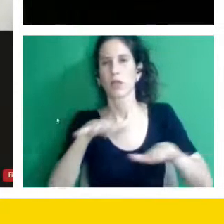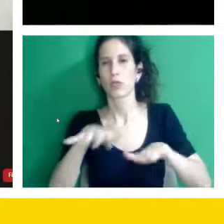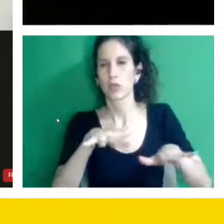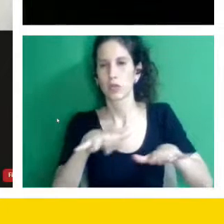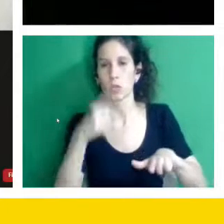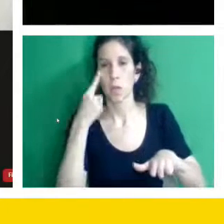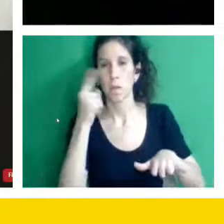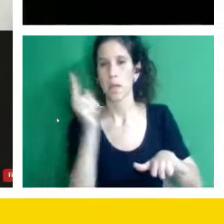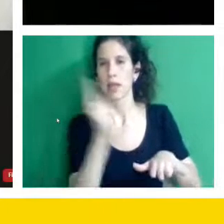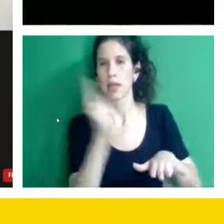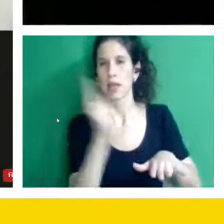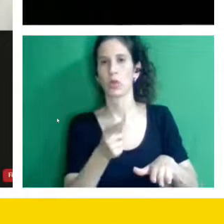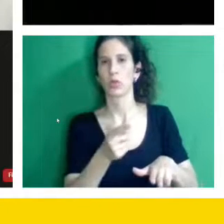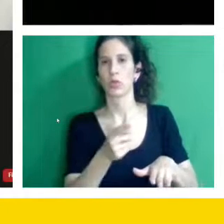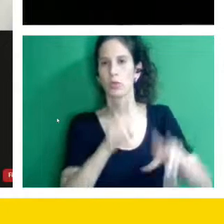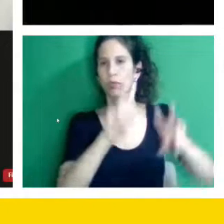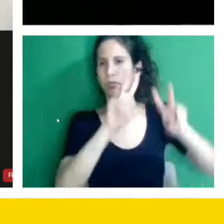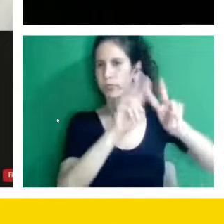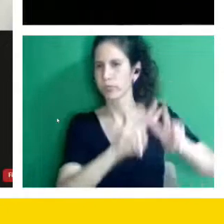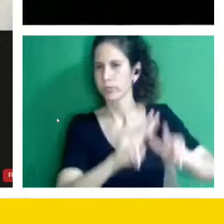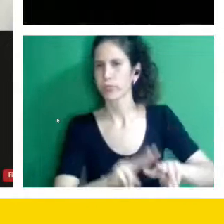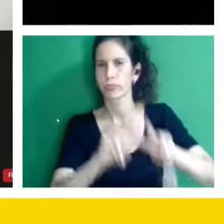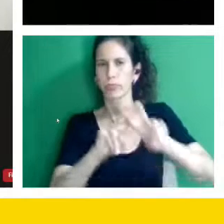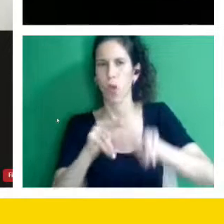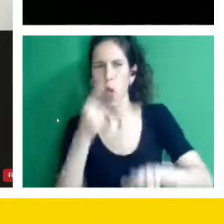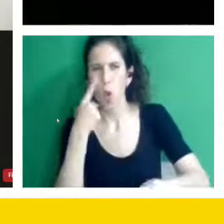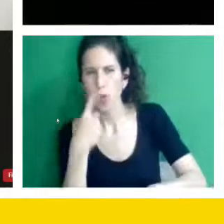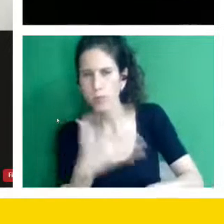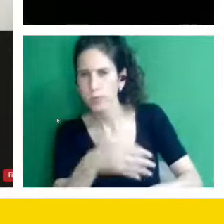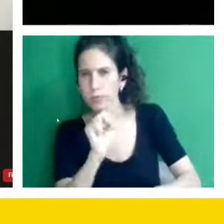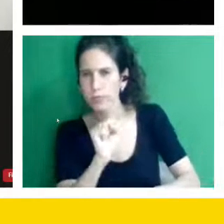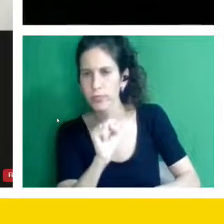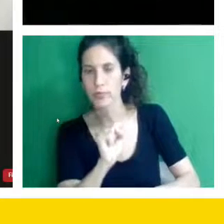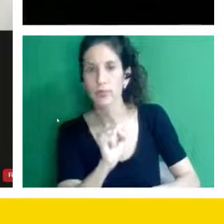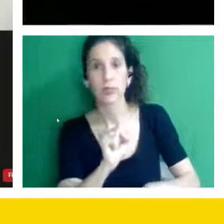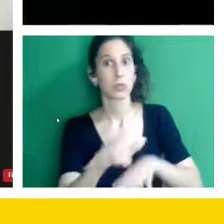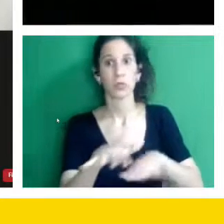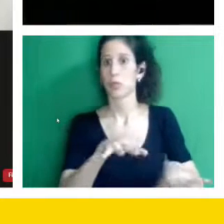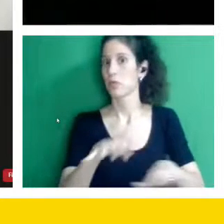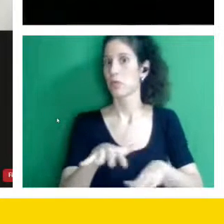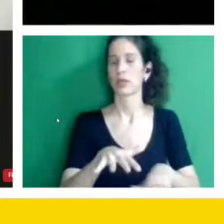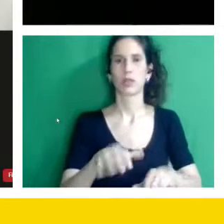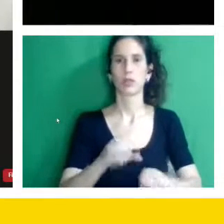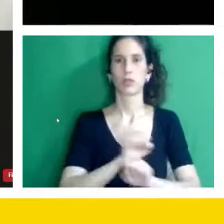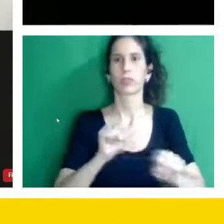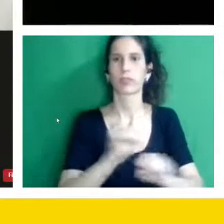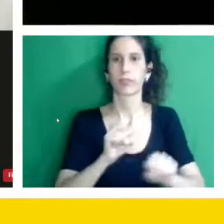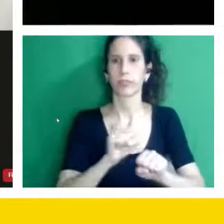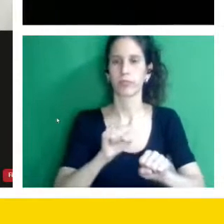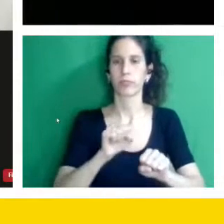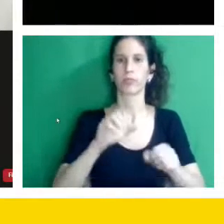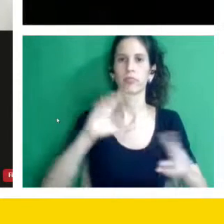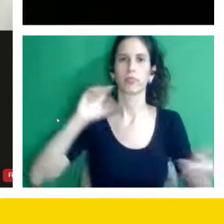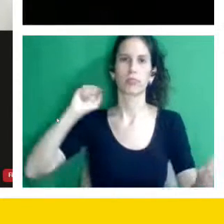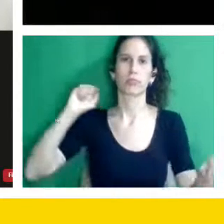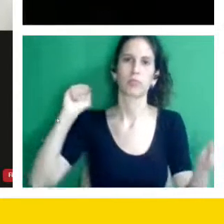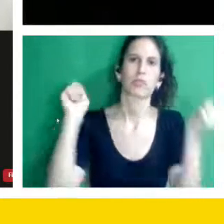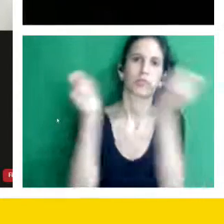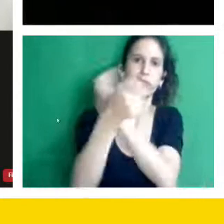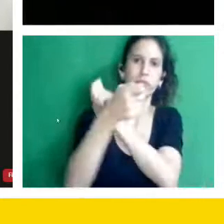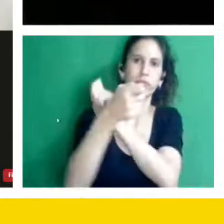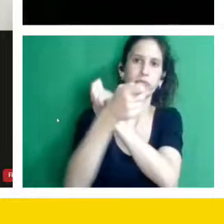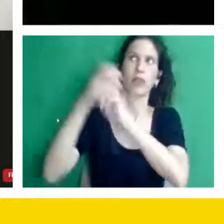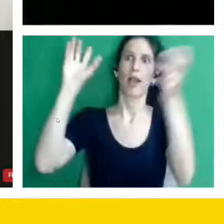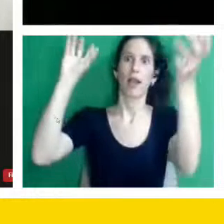repente por los palos, como en las carreras de caballo, se nos aparece uno, y se nos aparece y se viene a quedar. Y eso nos cambia el naipe, y